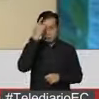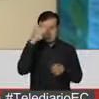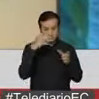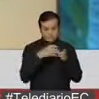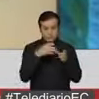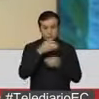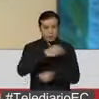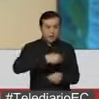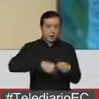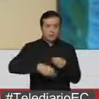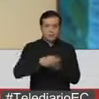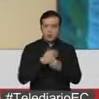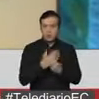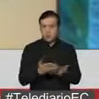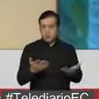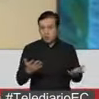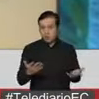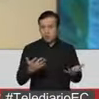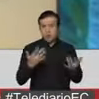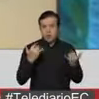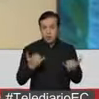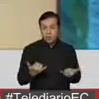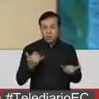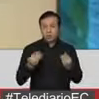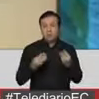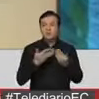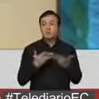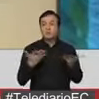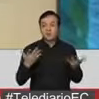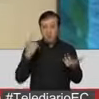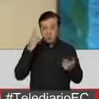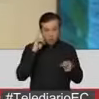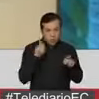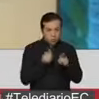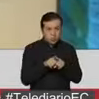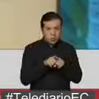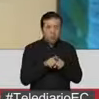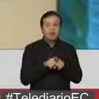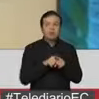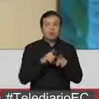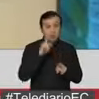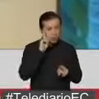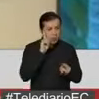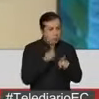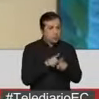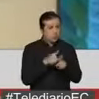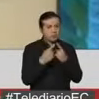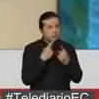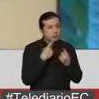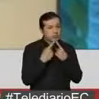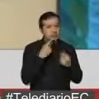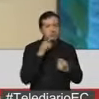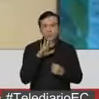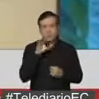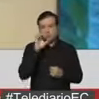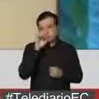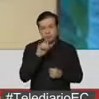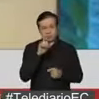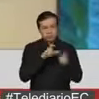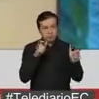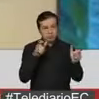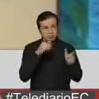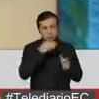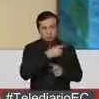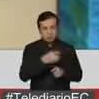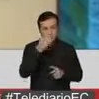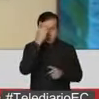canje. Este momento lo que existe es un preacuerdo, un acuerdo informal, con alrededor del 50% de los